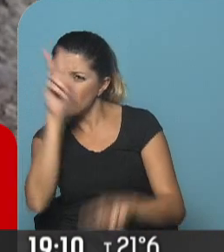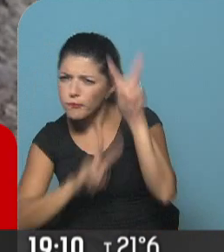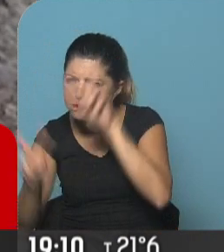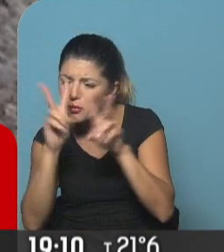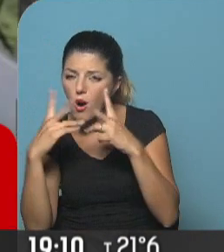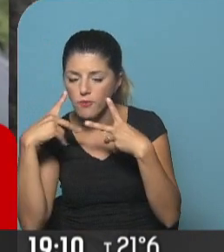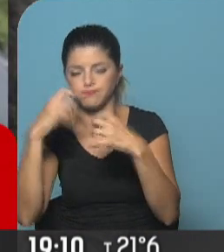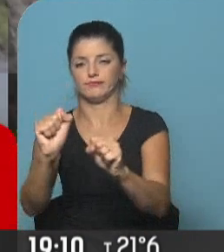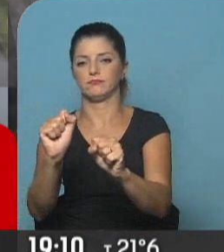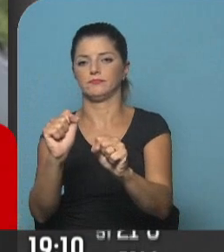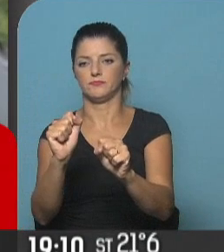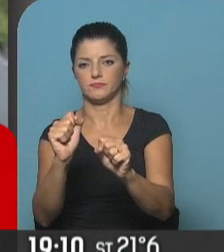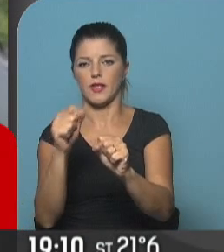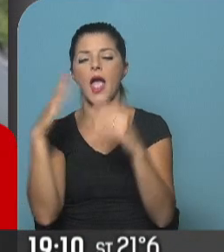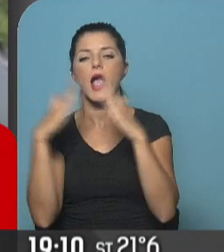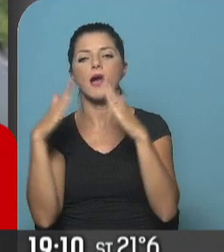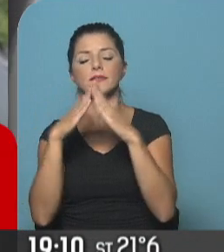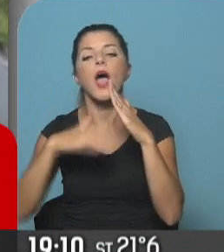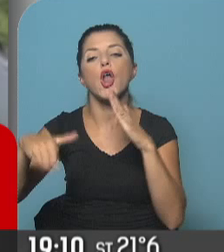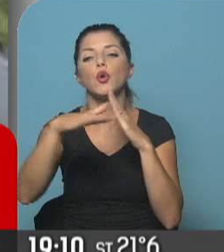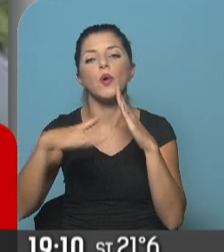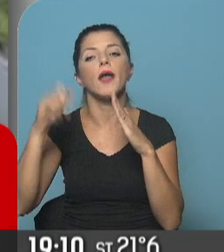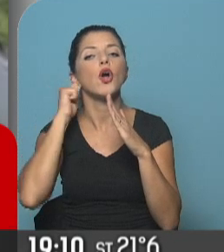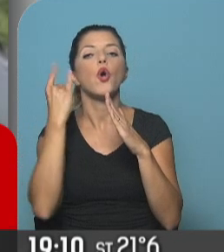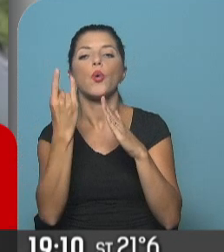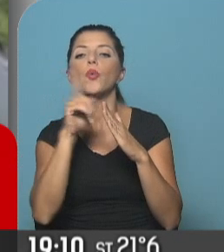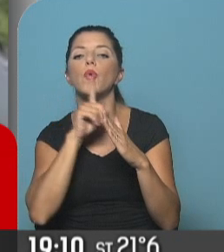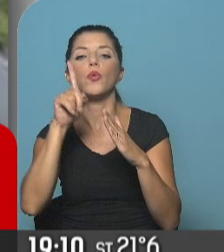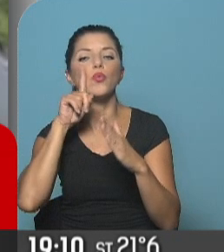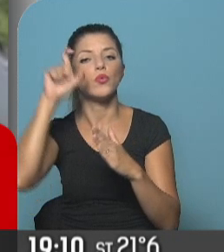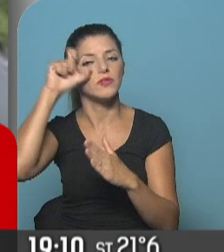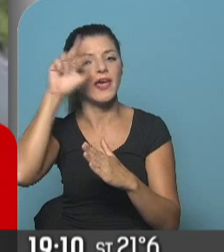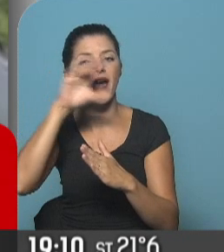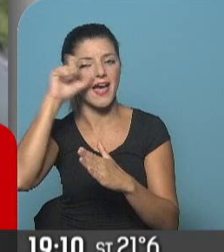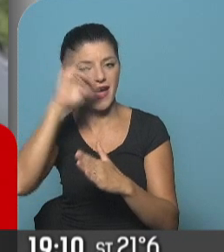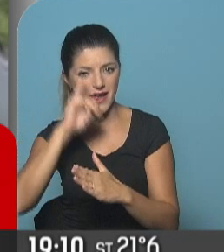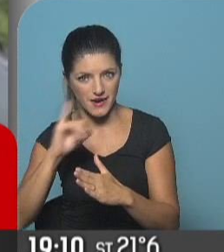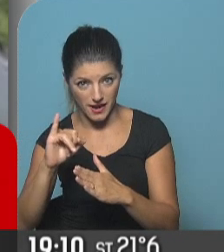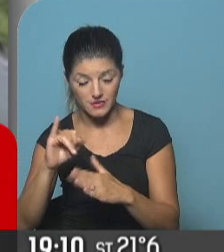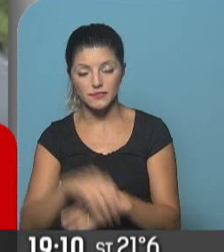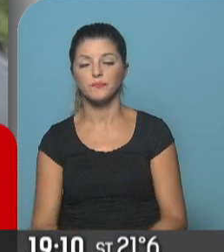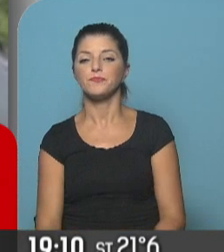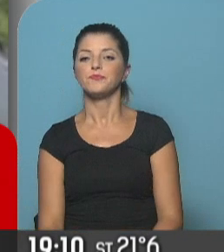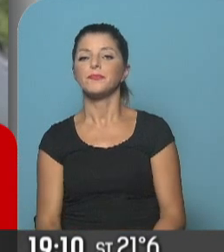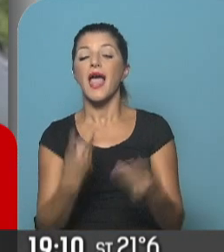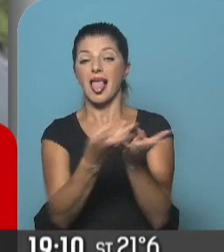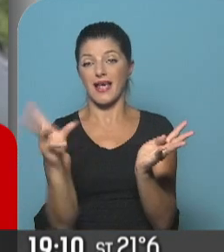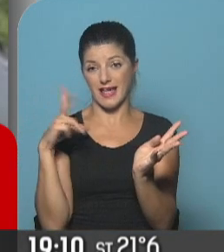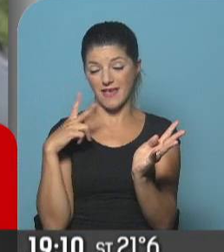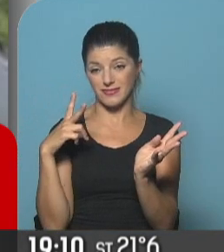el vehículo en un domicilio en la localidad bonaerense de Gutiérrez. El hecho ocurrió a los 400 metros del Canti